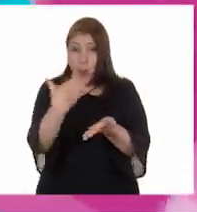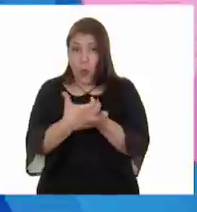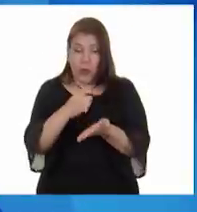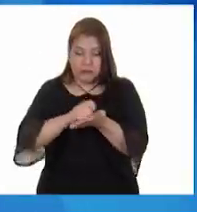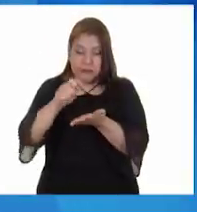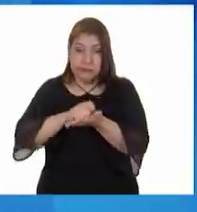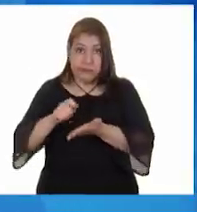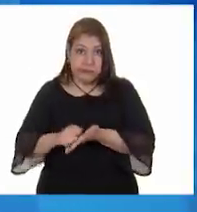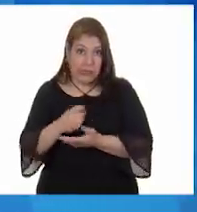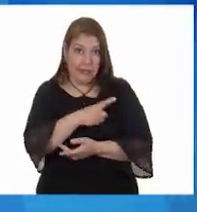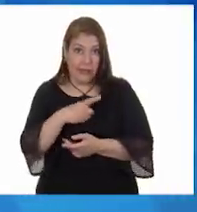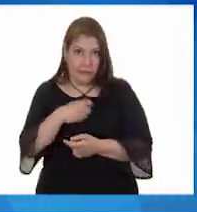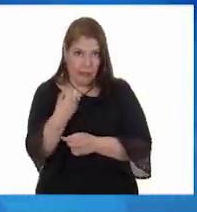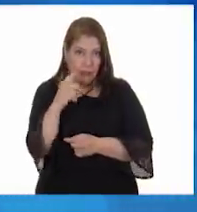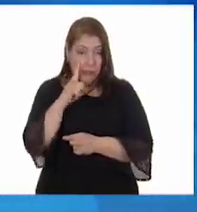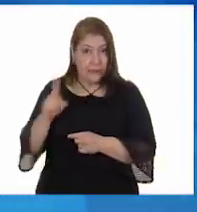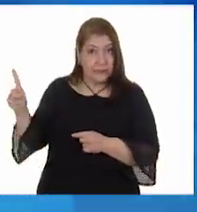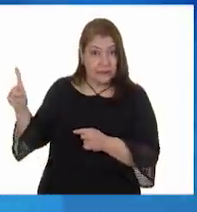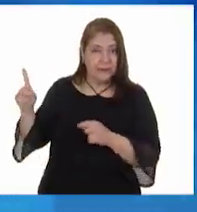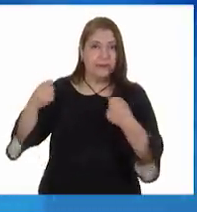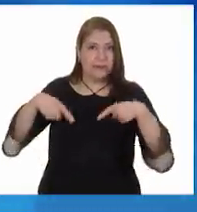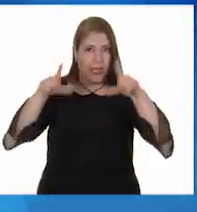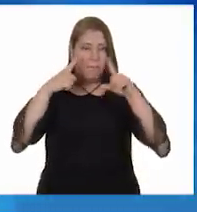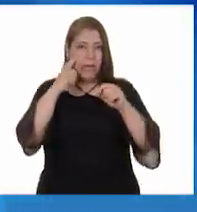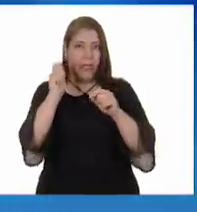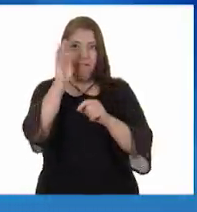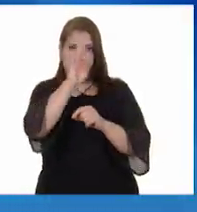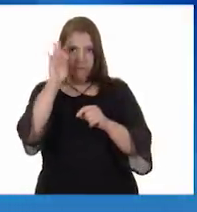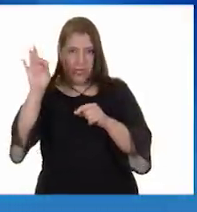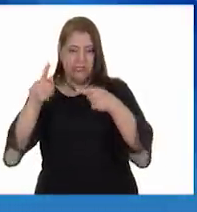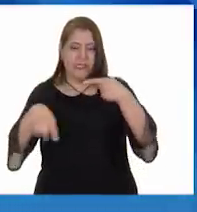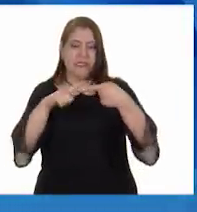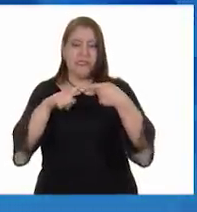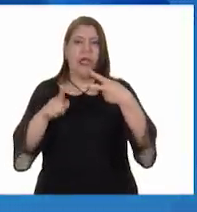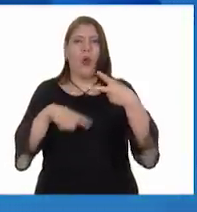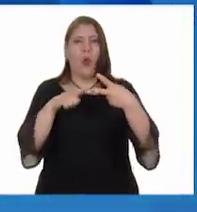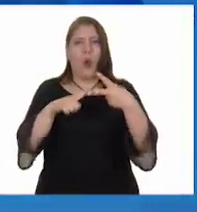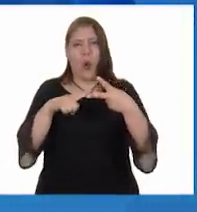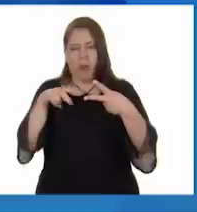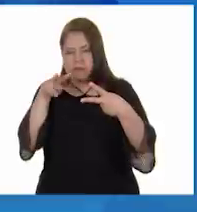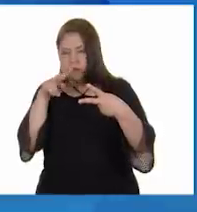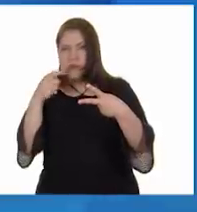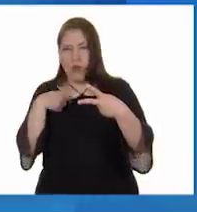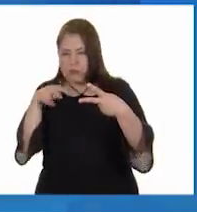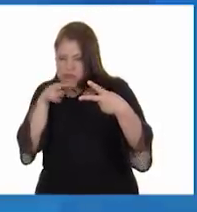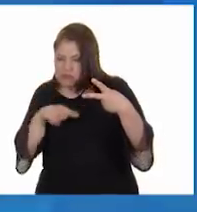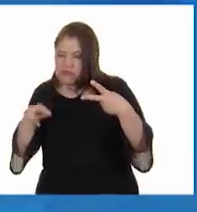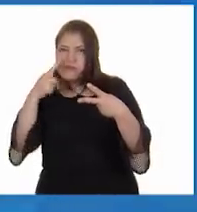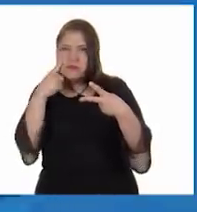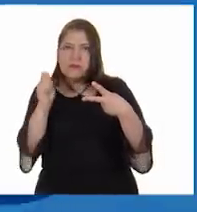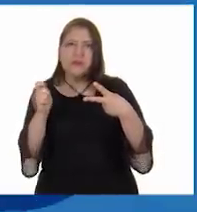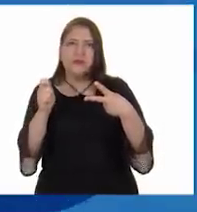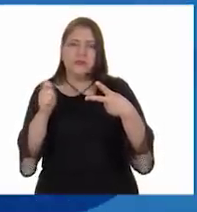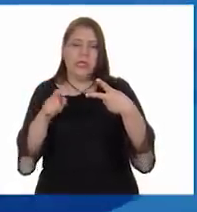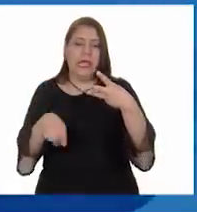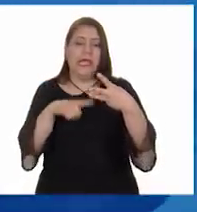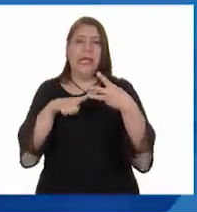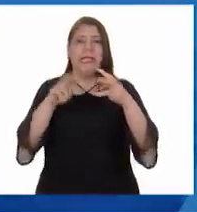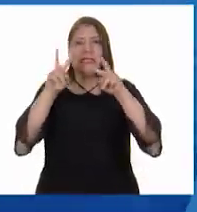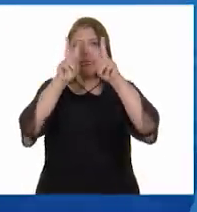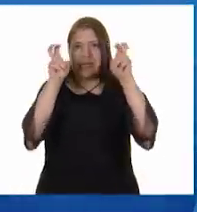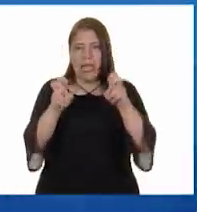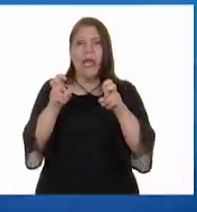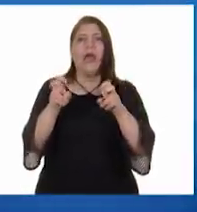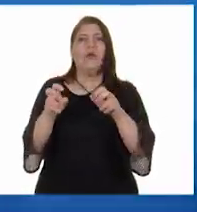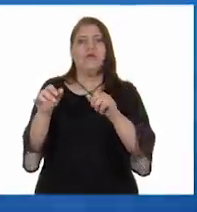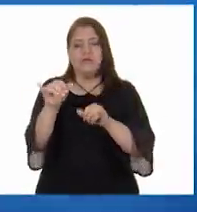anotaciones. Claro que sí, primero hay que poner la fecha, anotamos observaciones y el título, mezcla para hot cakes.